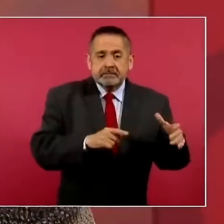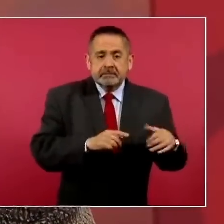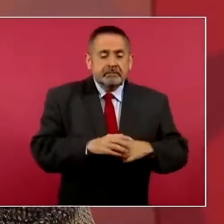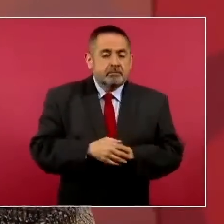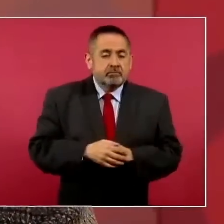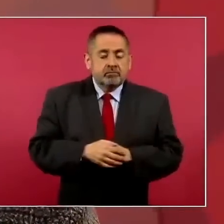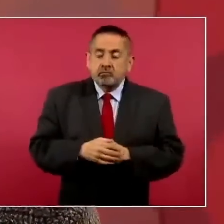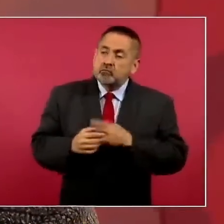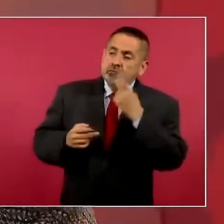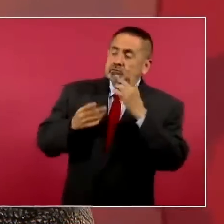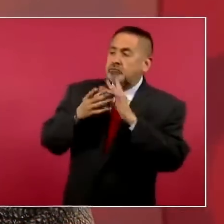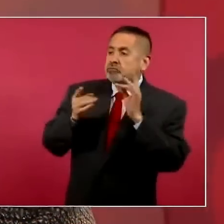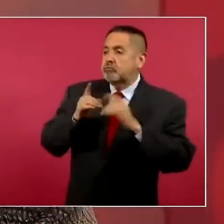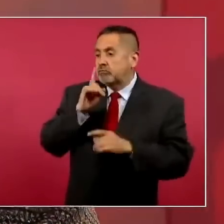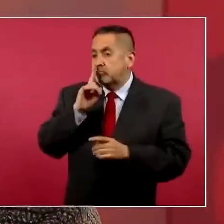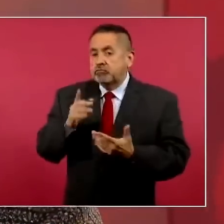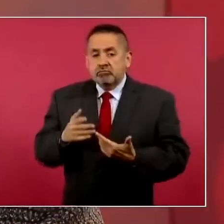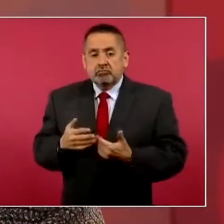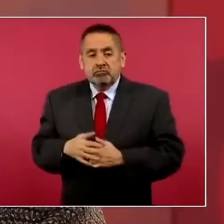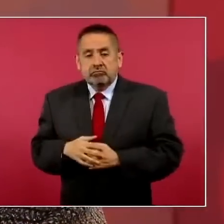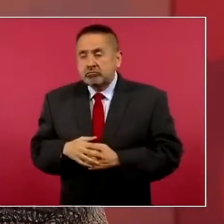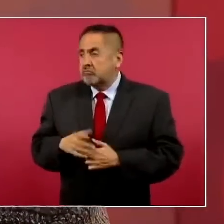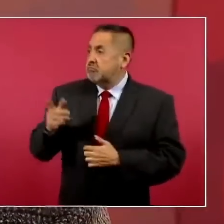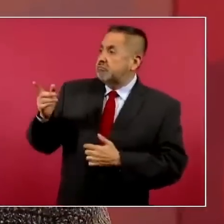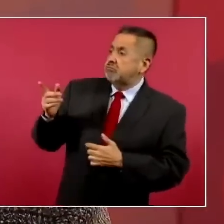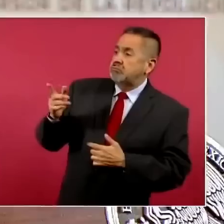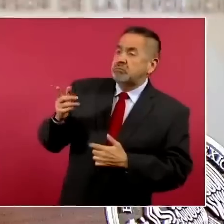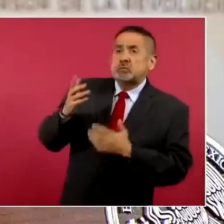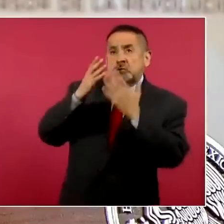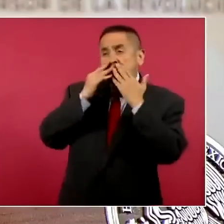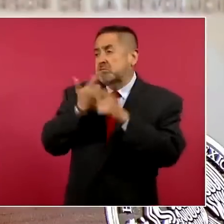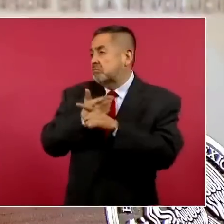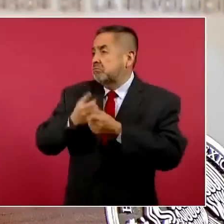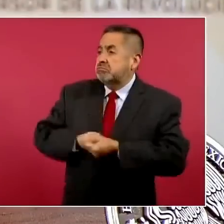hablando de que no se permite la libertad de expresión,